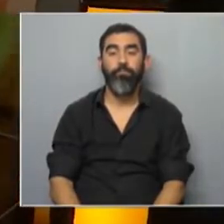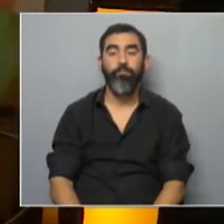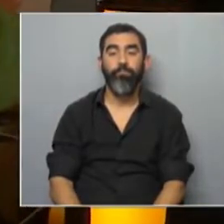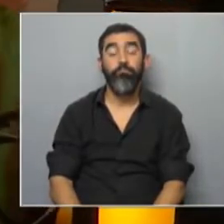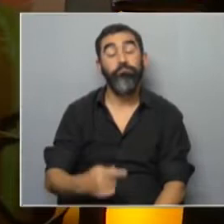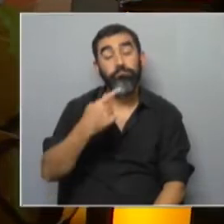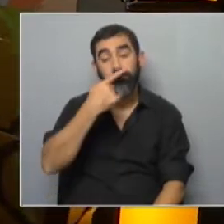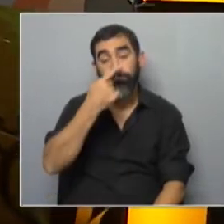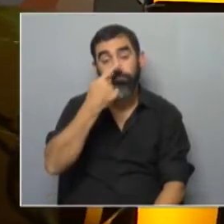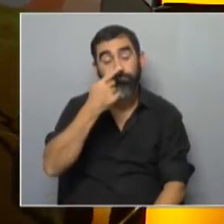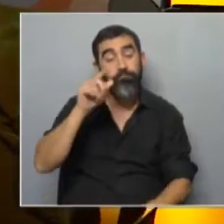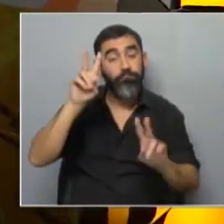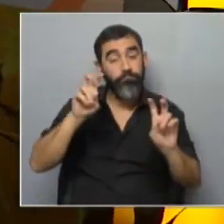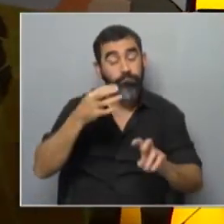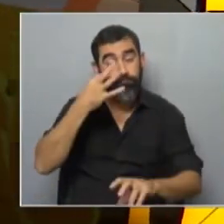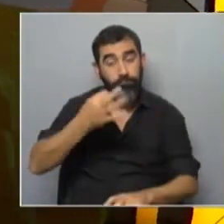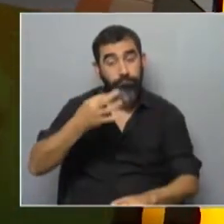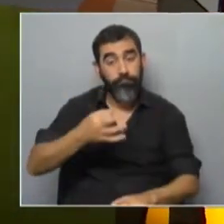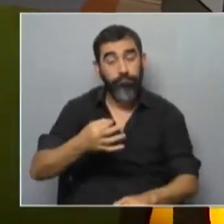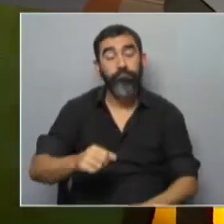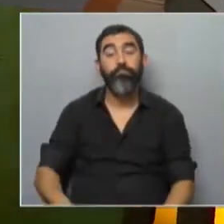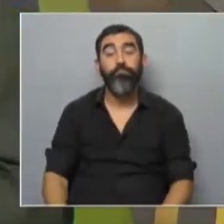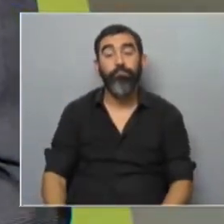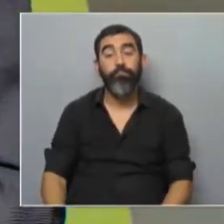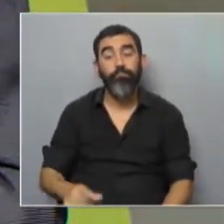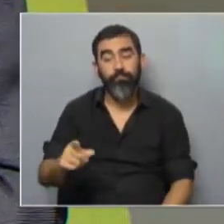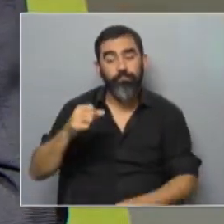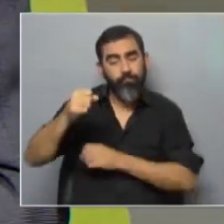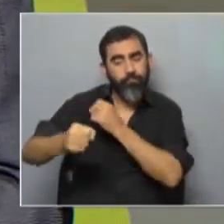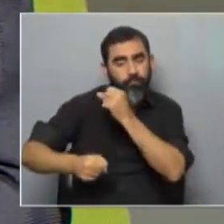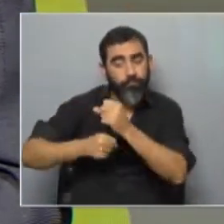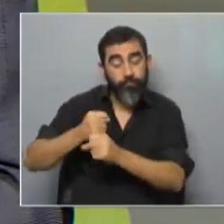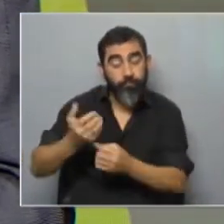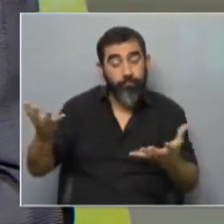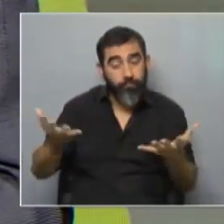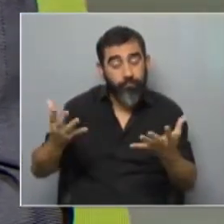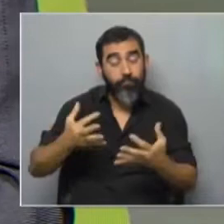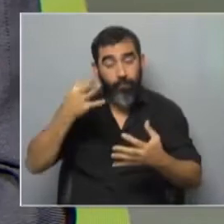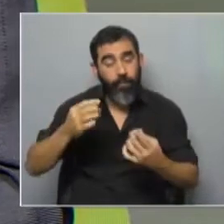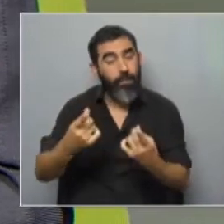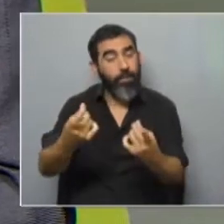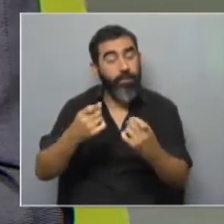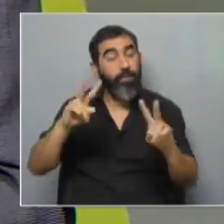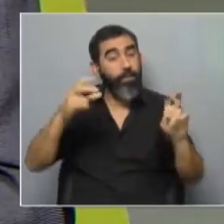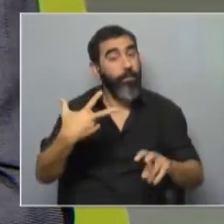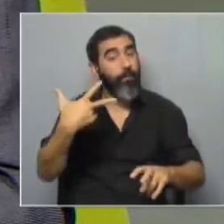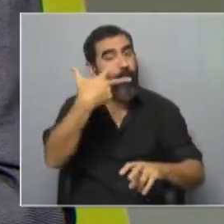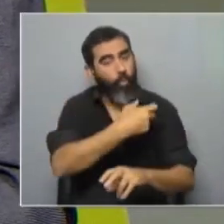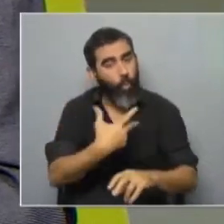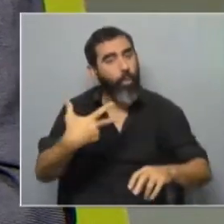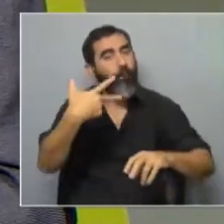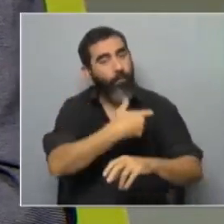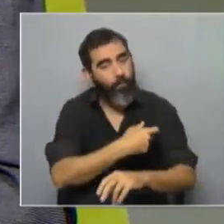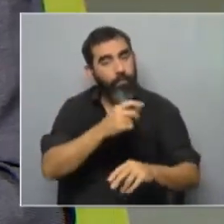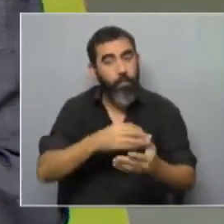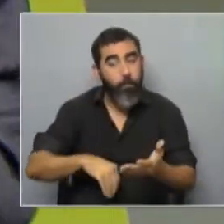Bien interesante, Daniela, y la verdad que en estos años donde tanto ha sido necesario hablar de vacunas, ¿no? Claro.